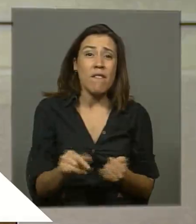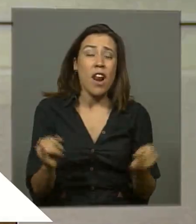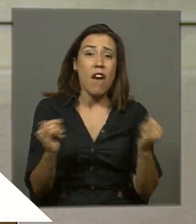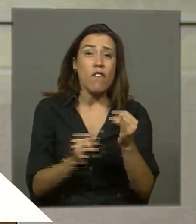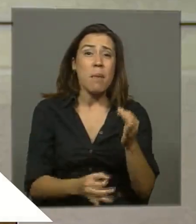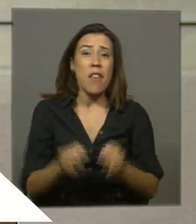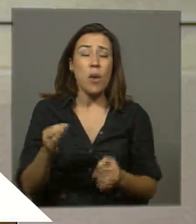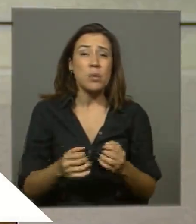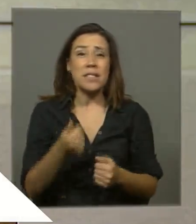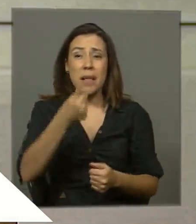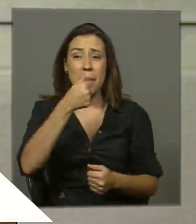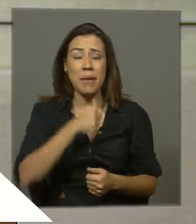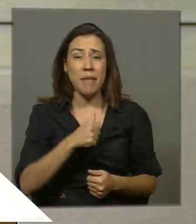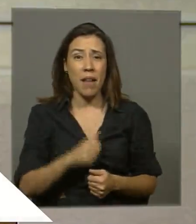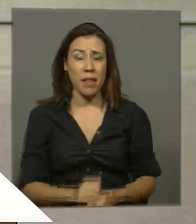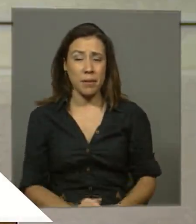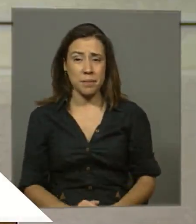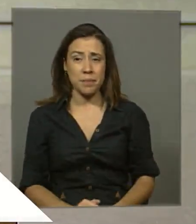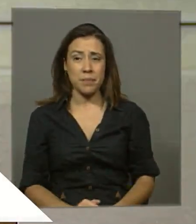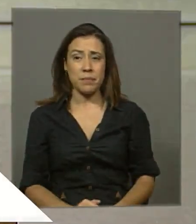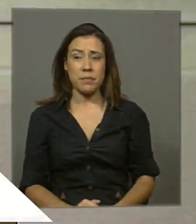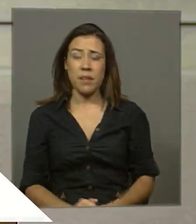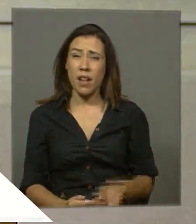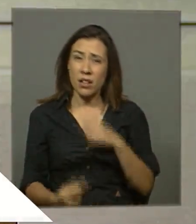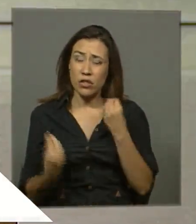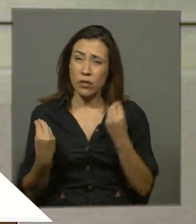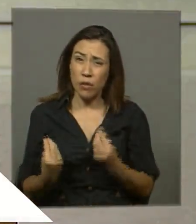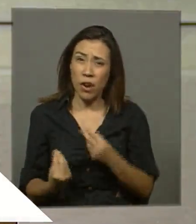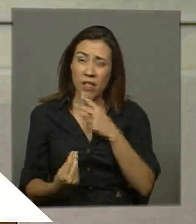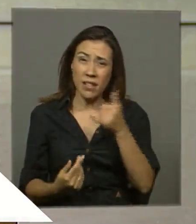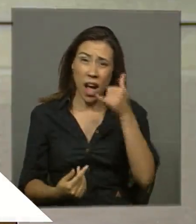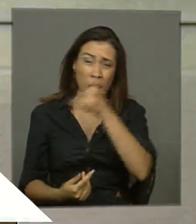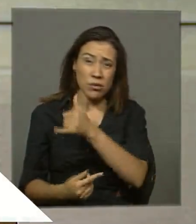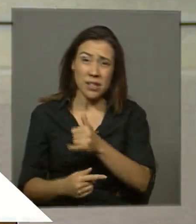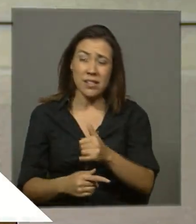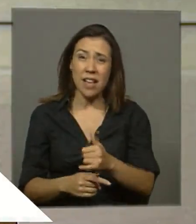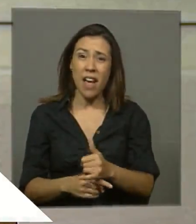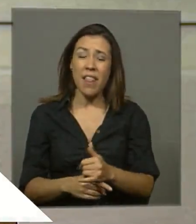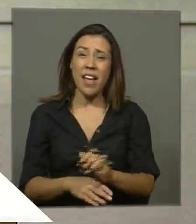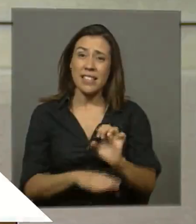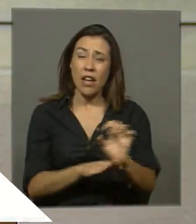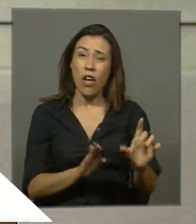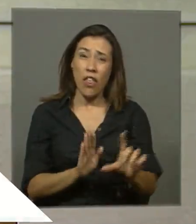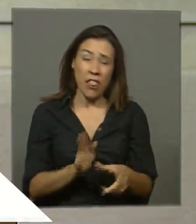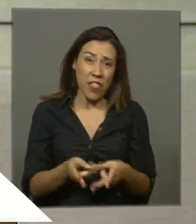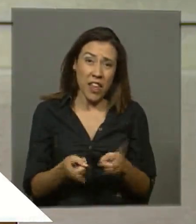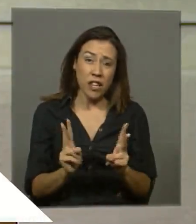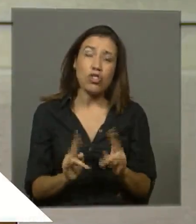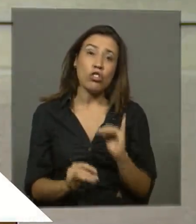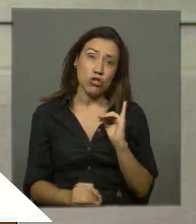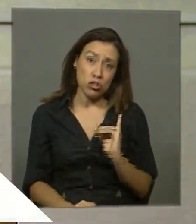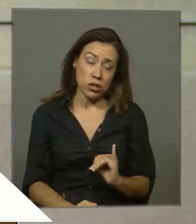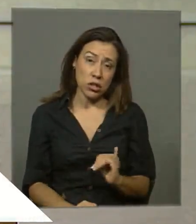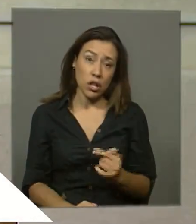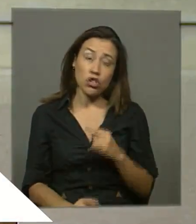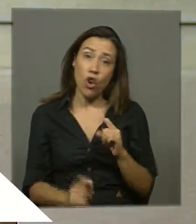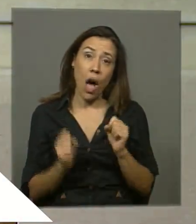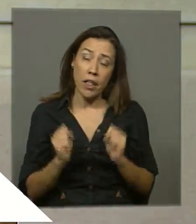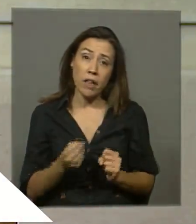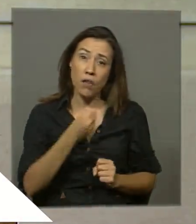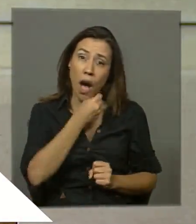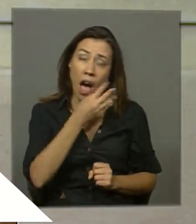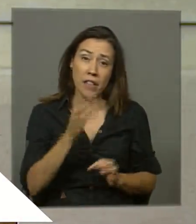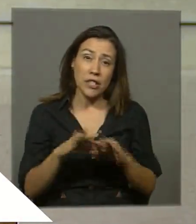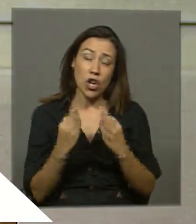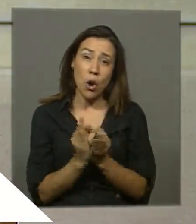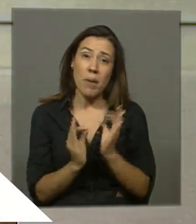Justicia privada Entonces es legítimo plantear la ausencia de Estado de derecho Por cierto que sí Y aunque no me atrevo a firmar de